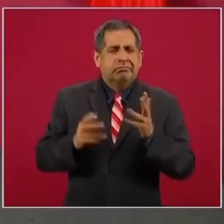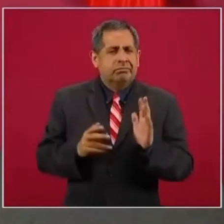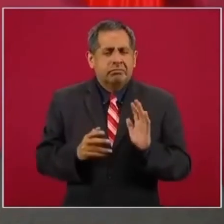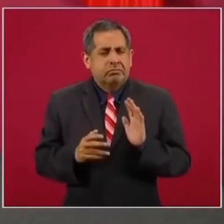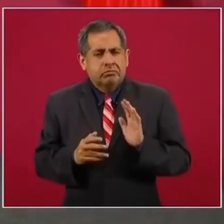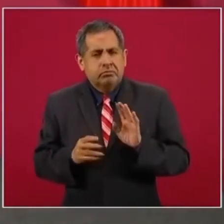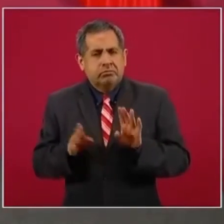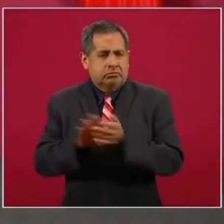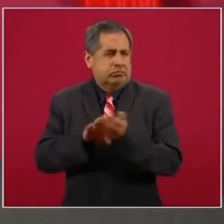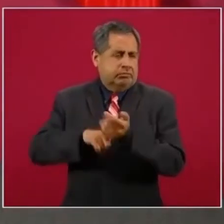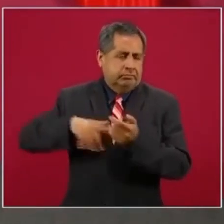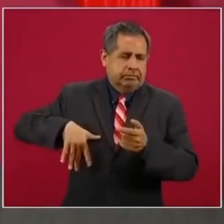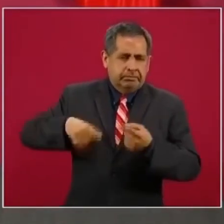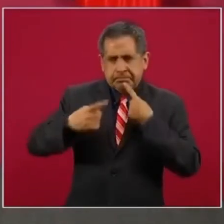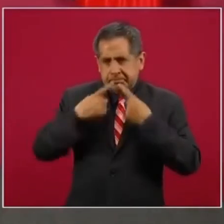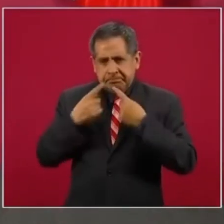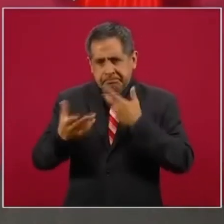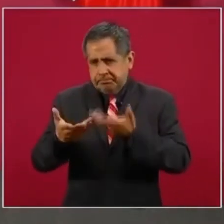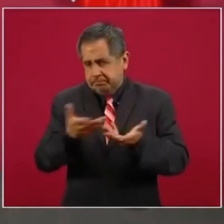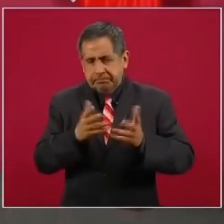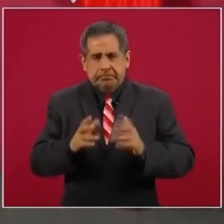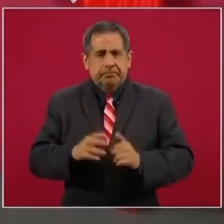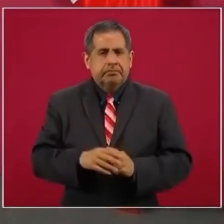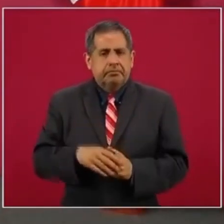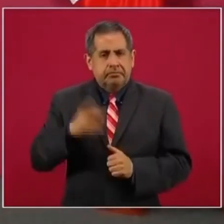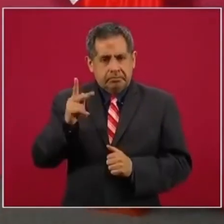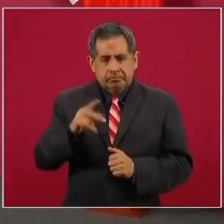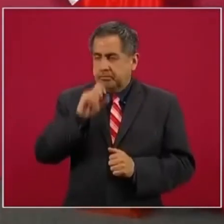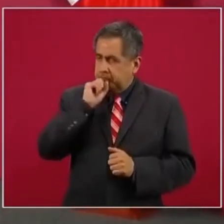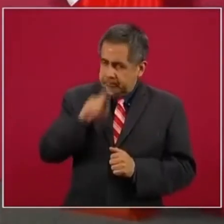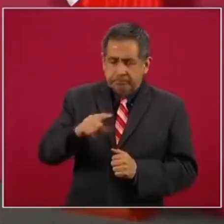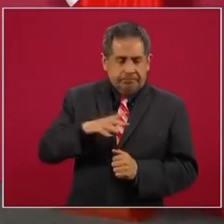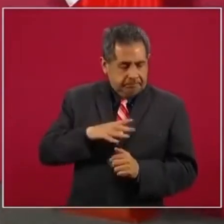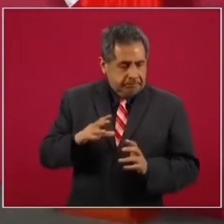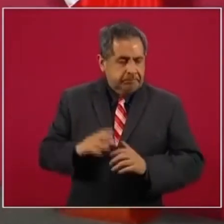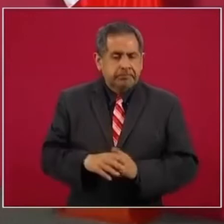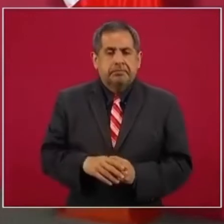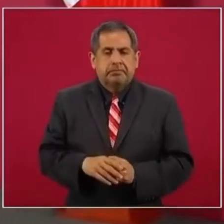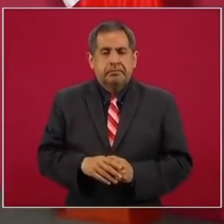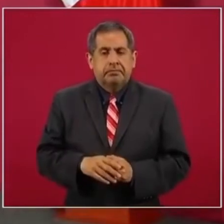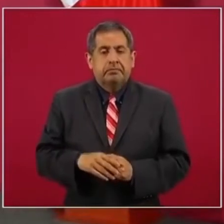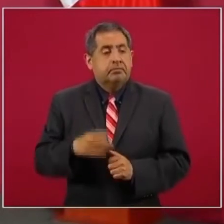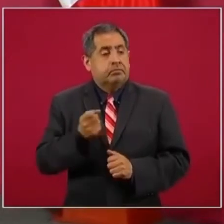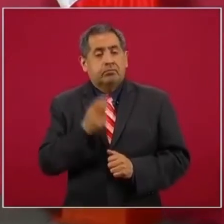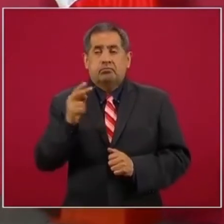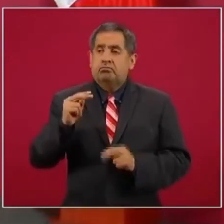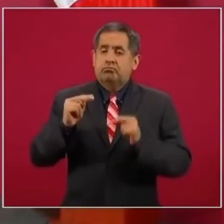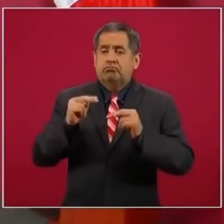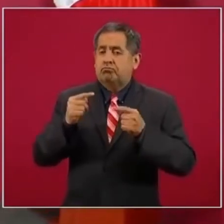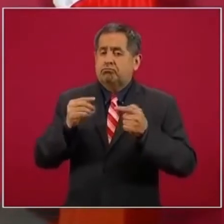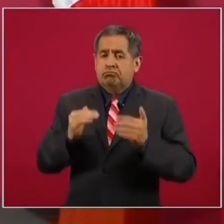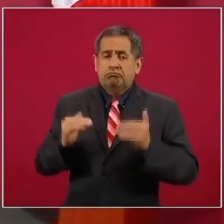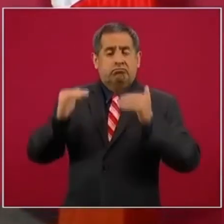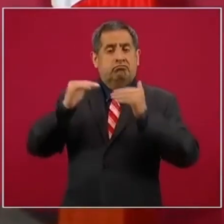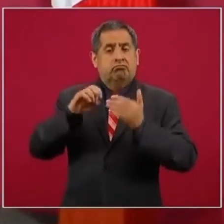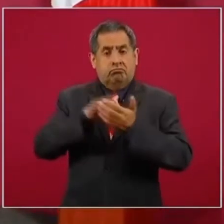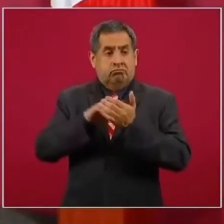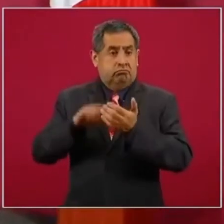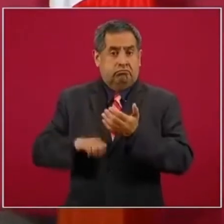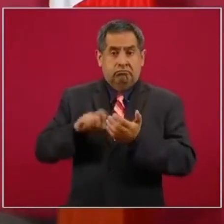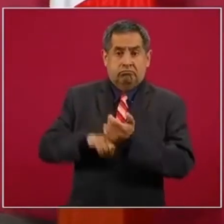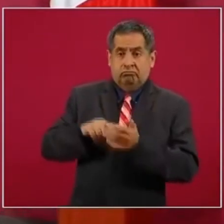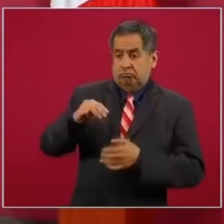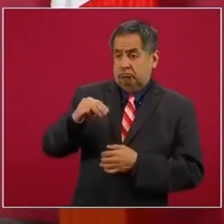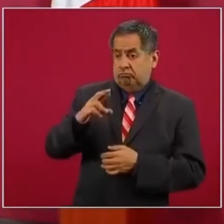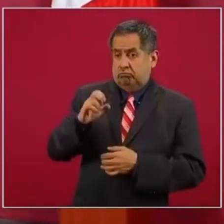por lo que hablábamos, pero además hay quienes están en el primer nivel, como es el caso de Marcelo, que me